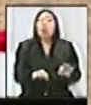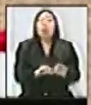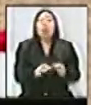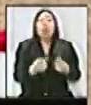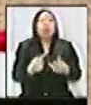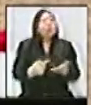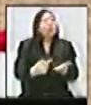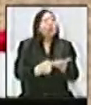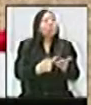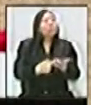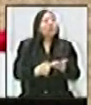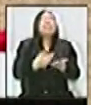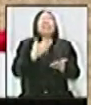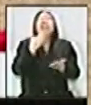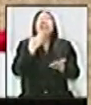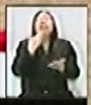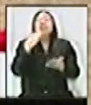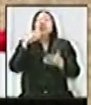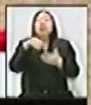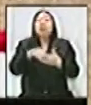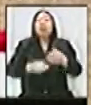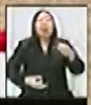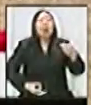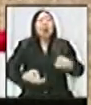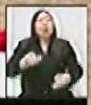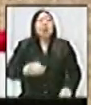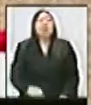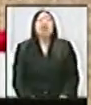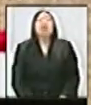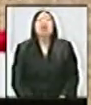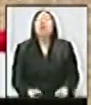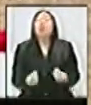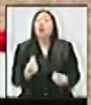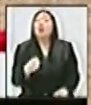de discutir sobre quiénes están en la justicia, presidente. Porque es a